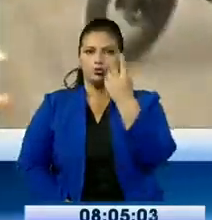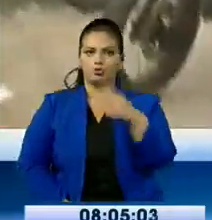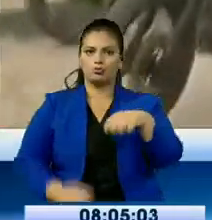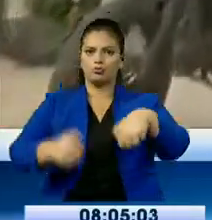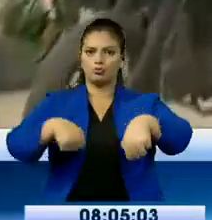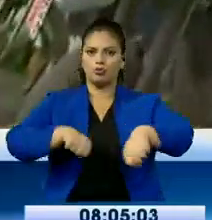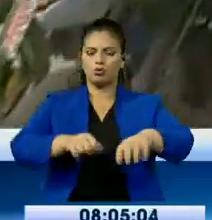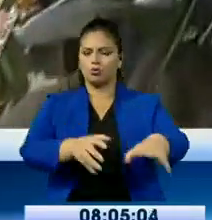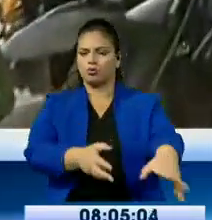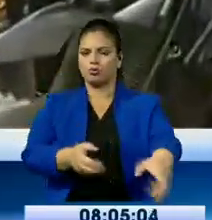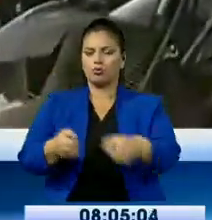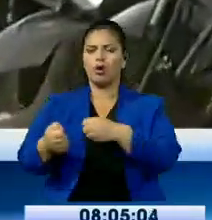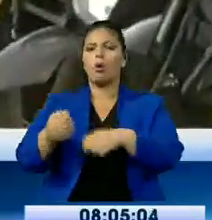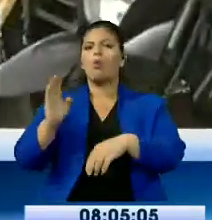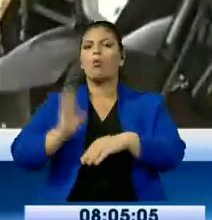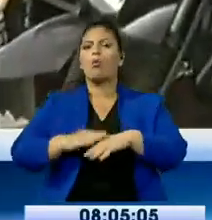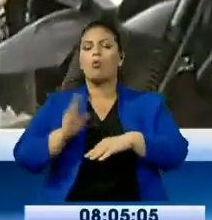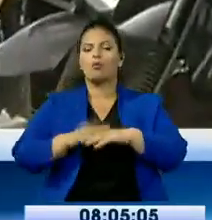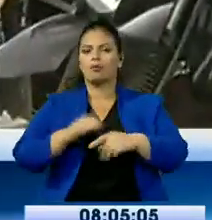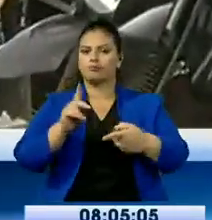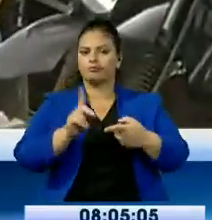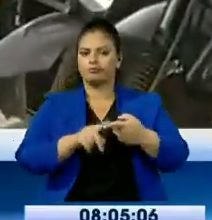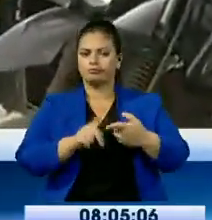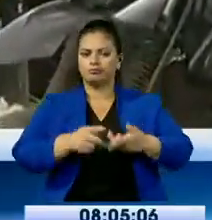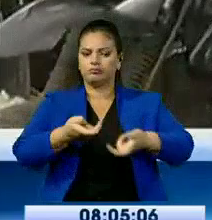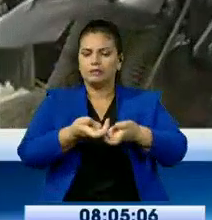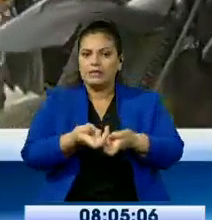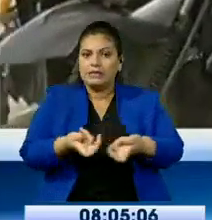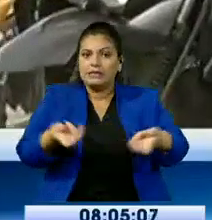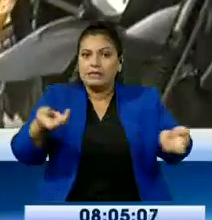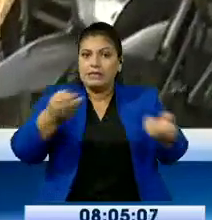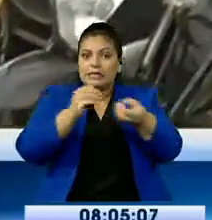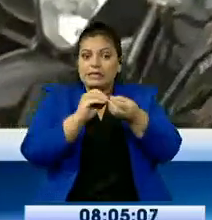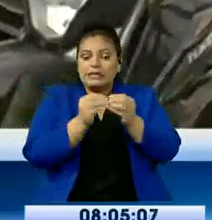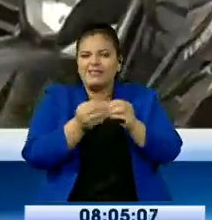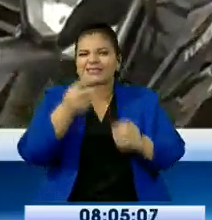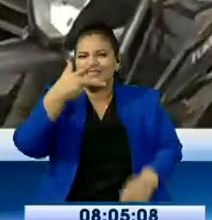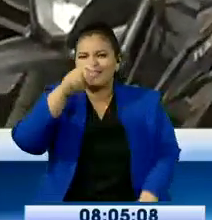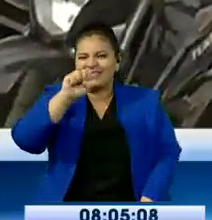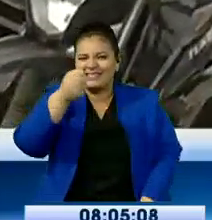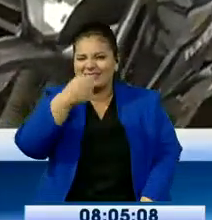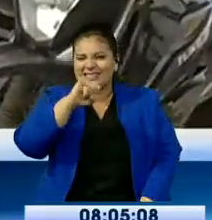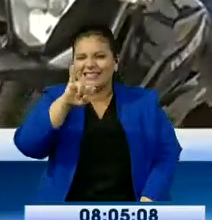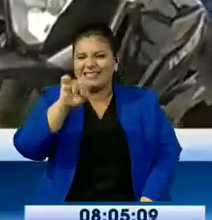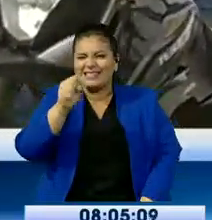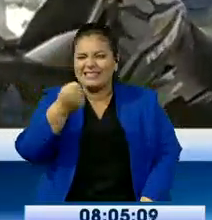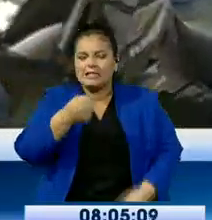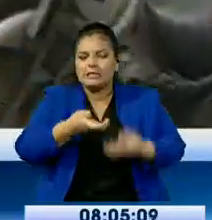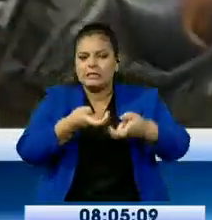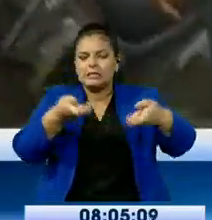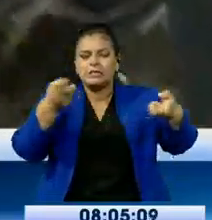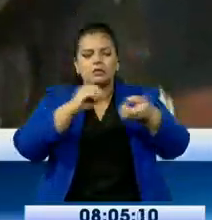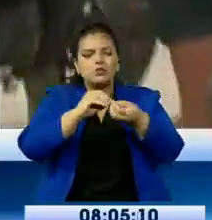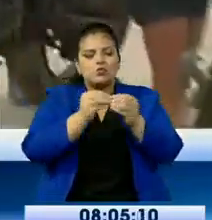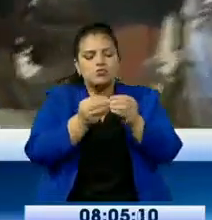retenidas, la una por adulteración de su chasis y de su motor. Asimismo, hemos estado